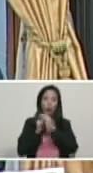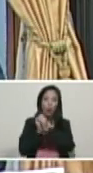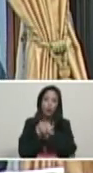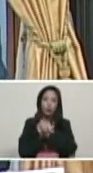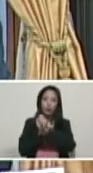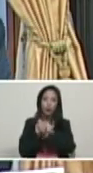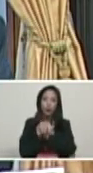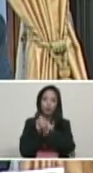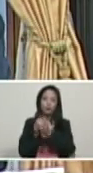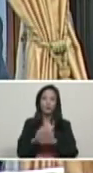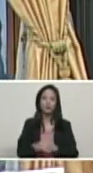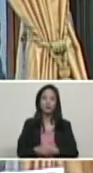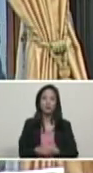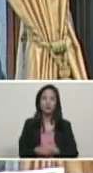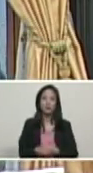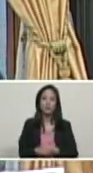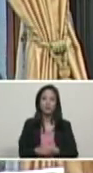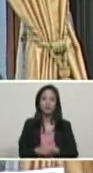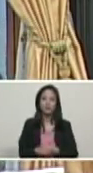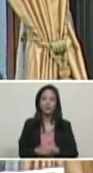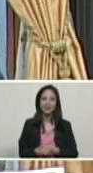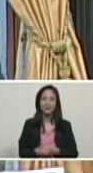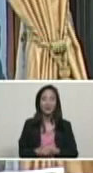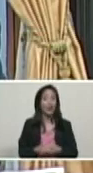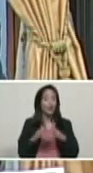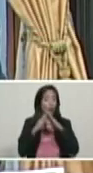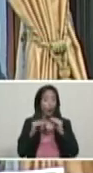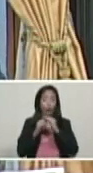acción. No nos quedamos en la oración